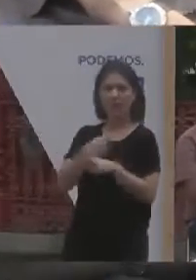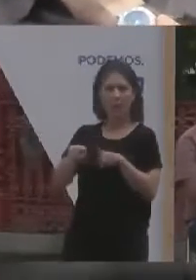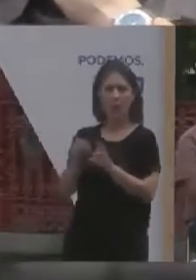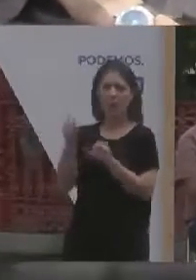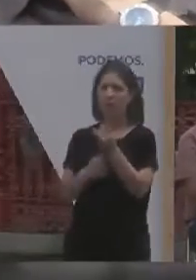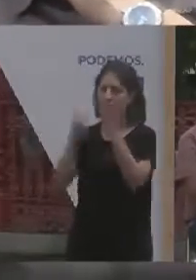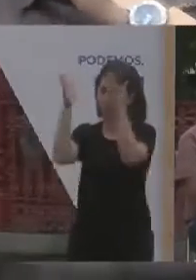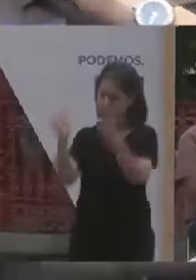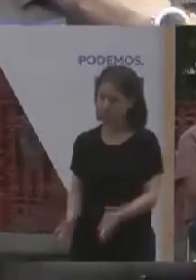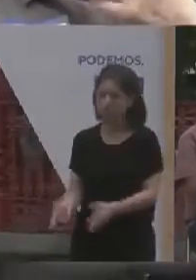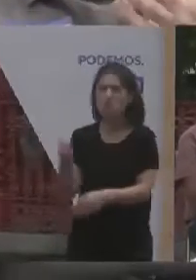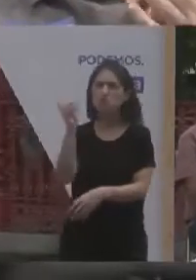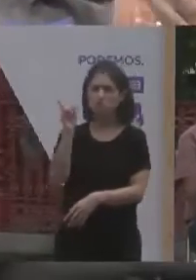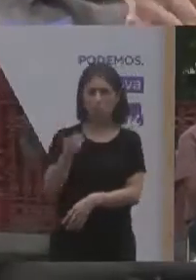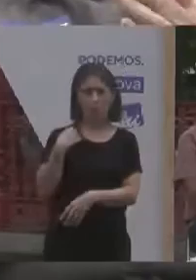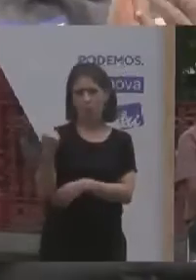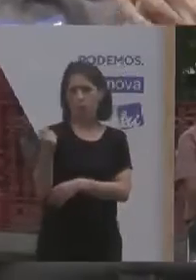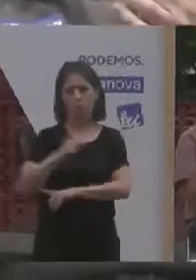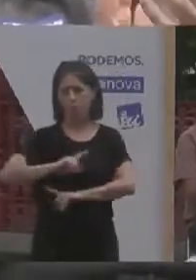dar.